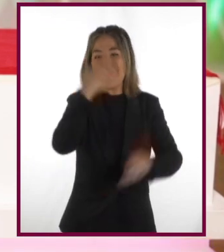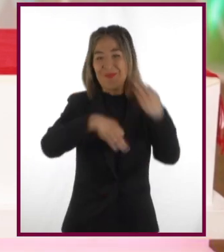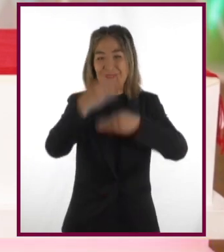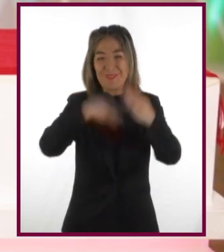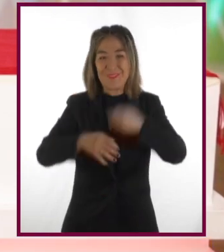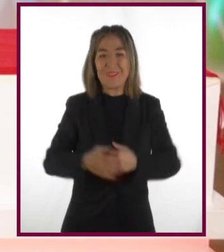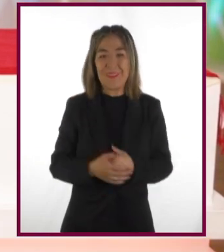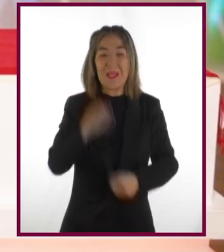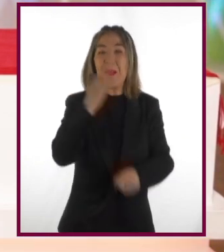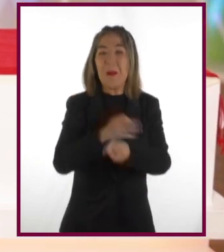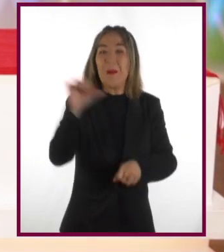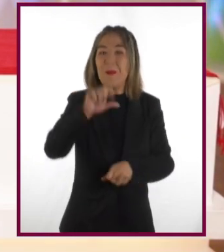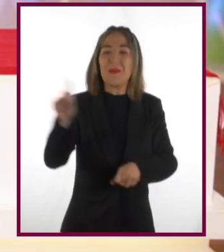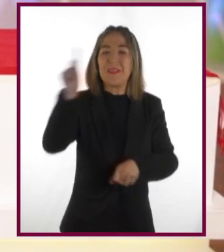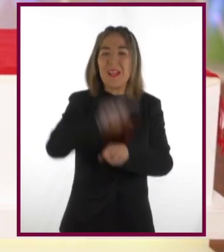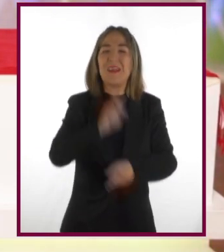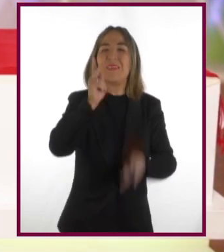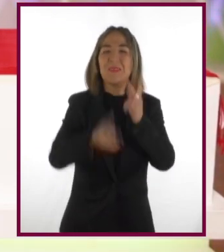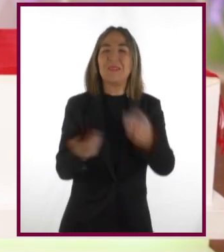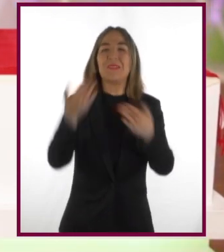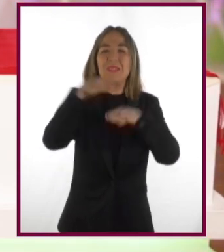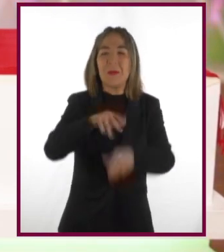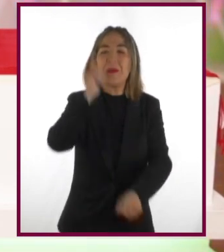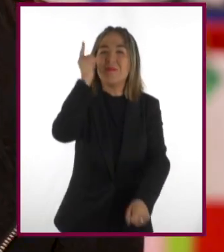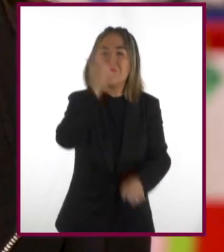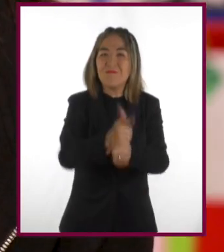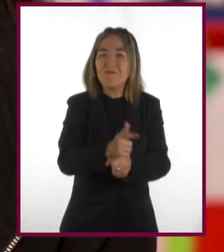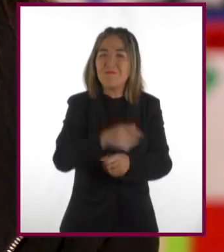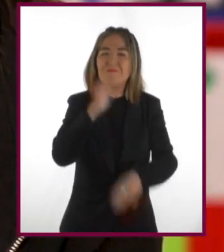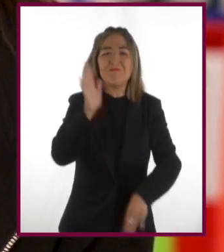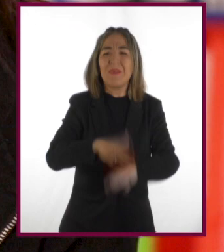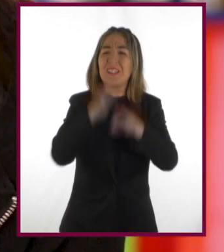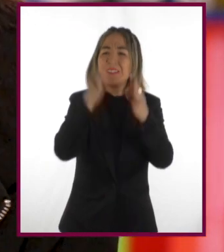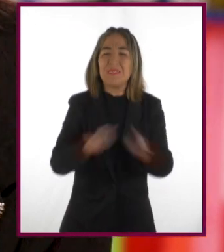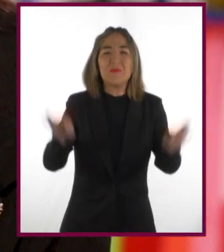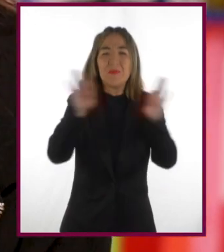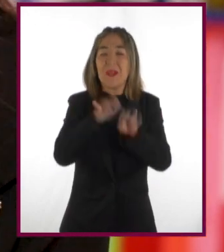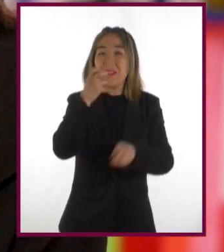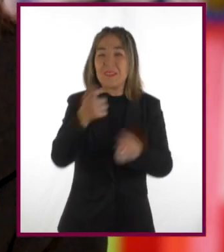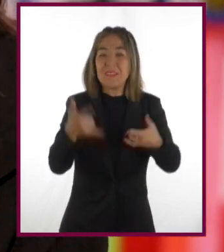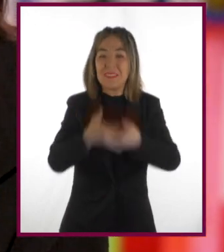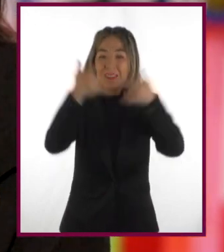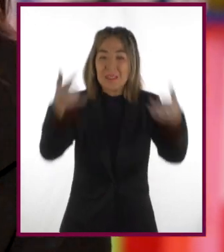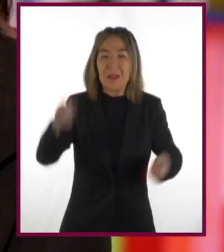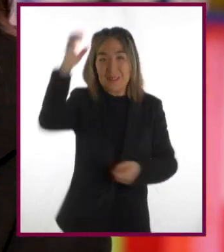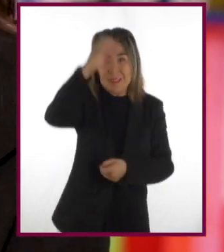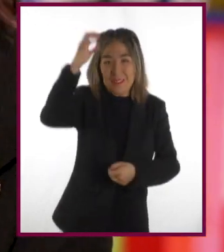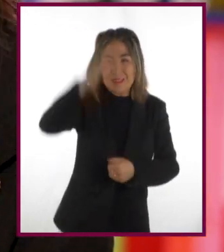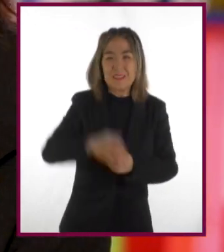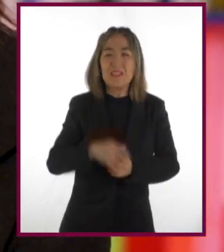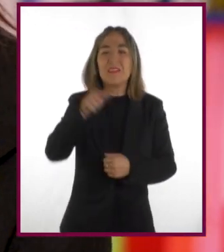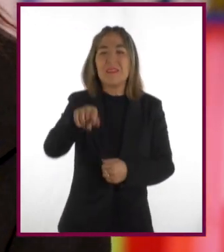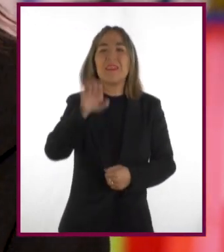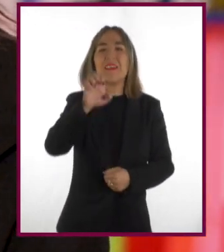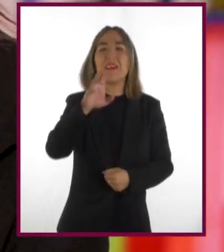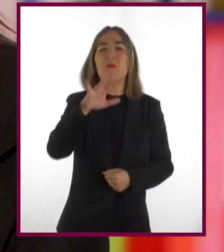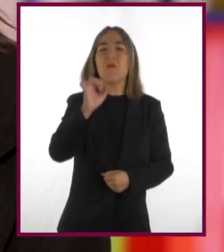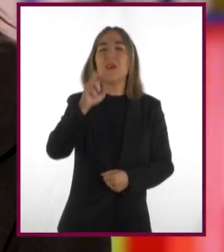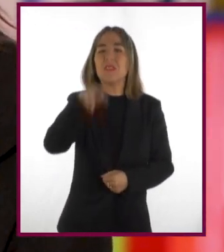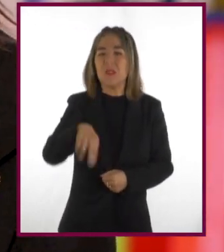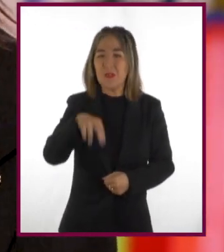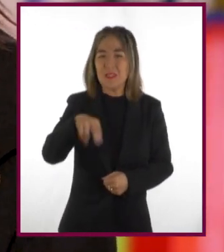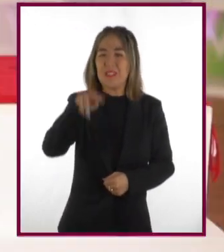Hola a todos. El día de hoy les vamos a hablar sobre uno de los descubrimientos más influyentes de la historia de la ciencia, las ecuaciones